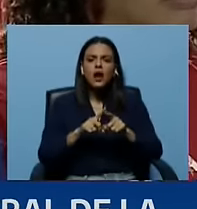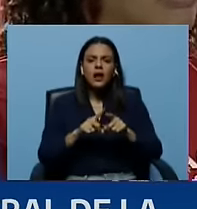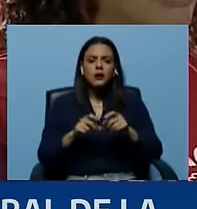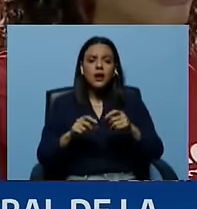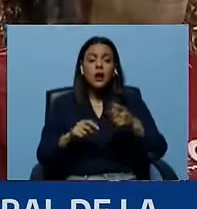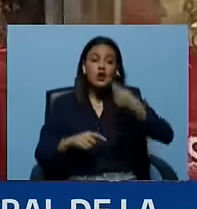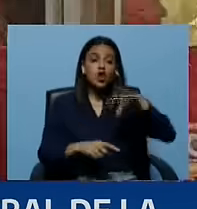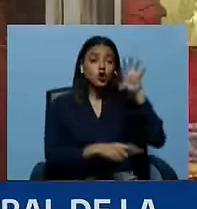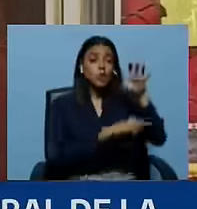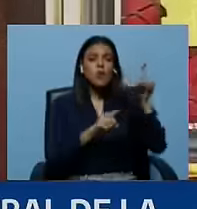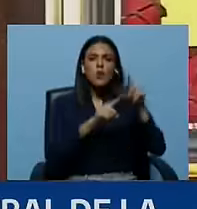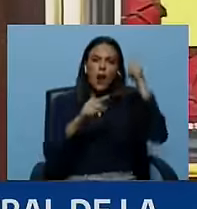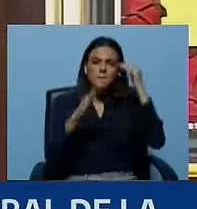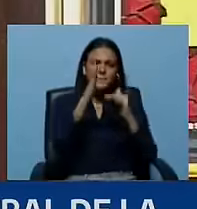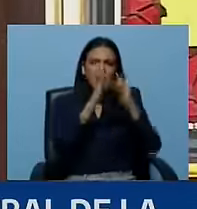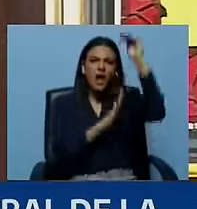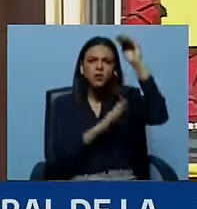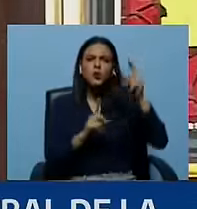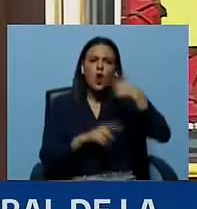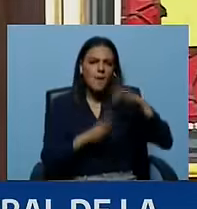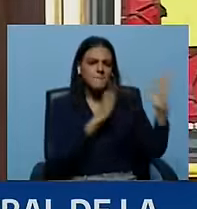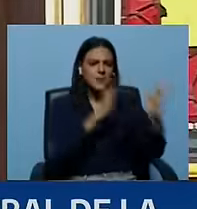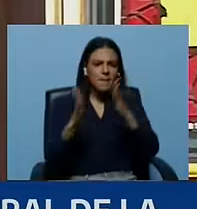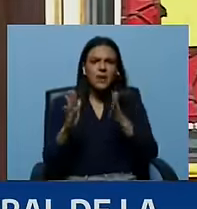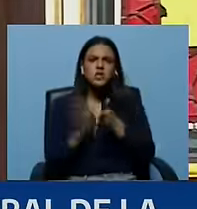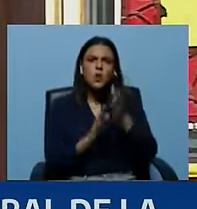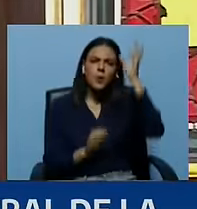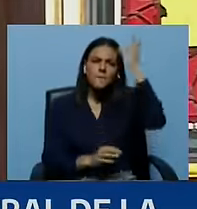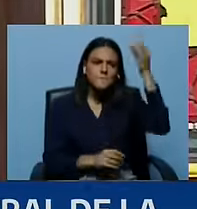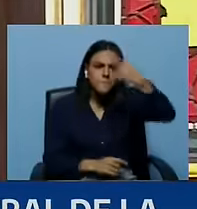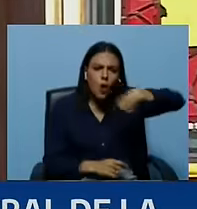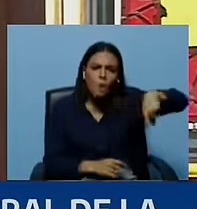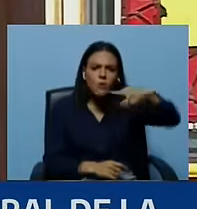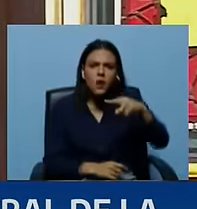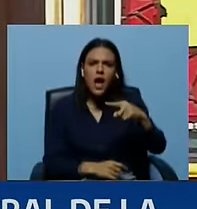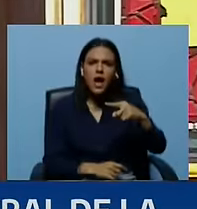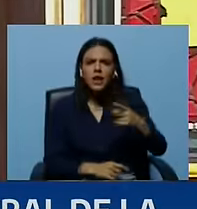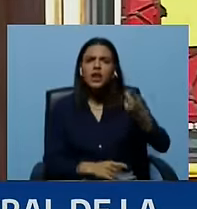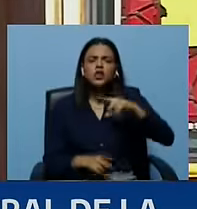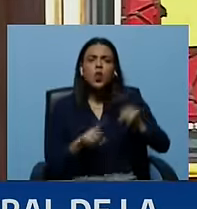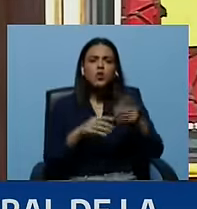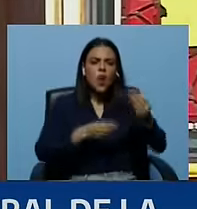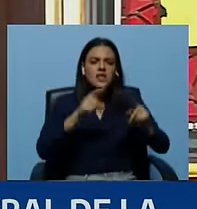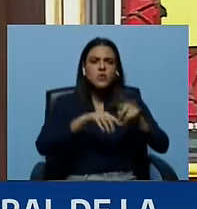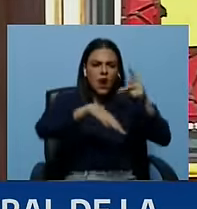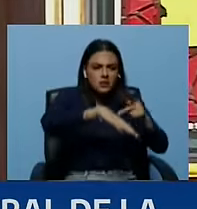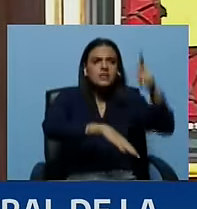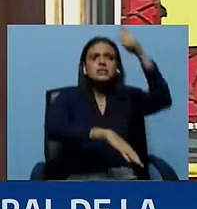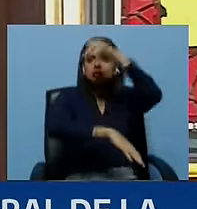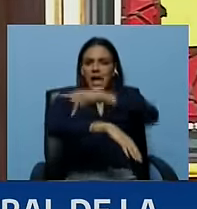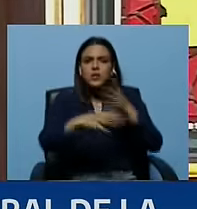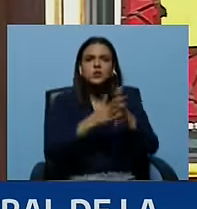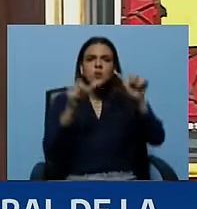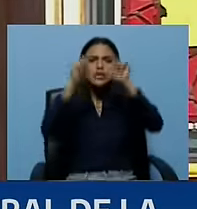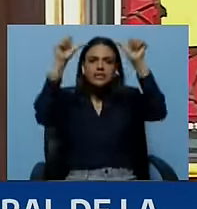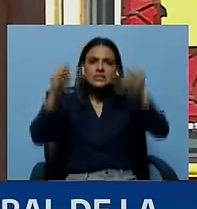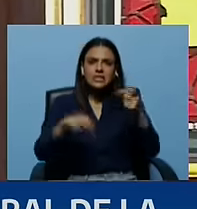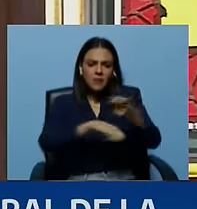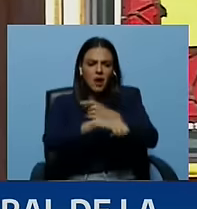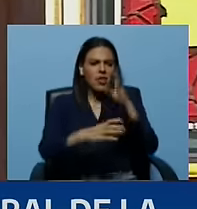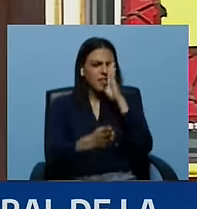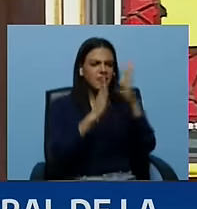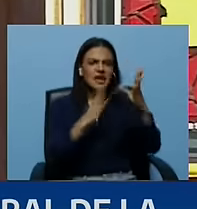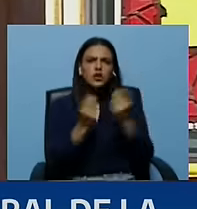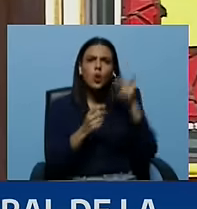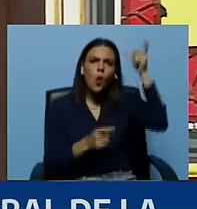de preparación popular, organizativa y política para dar el gran salto de un sistema de gobierno directo con